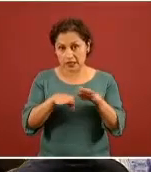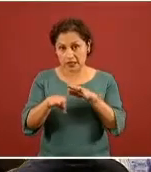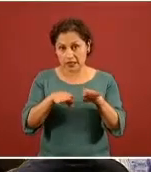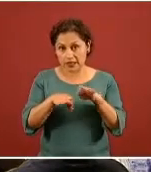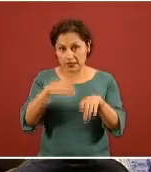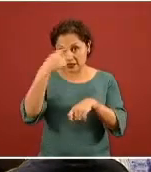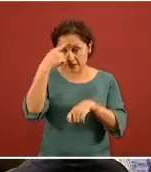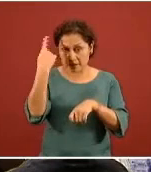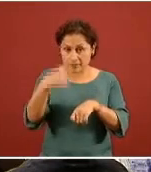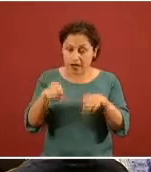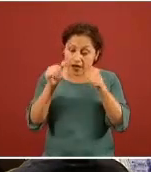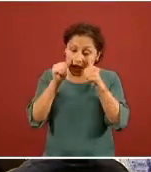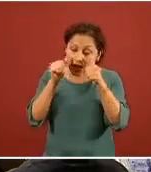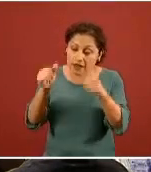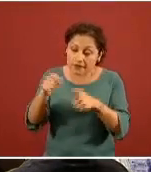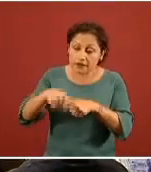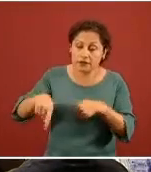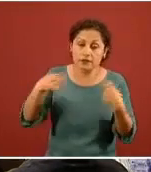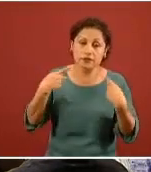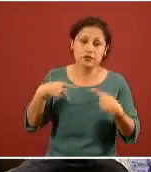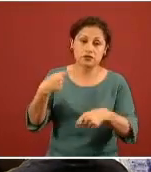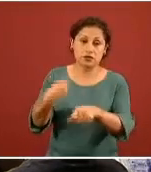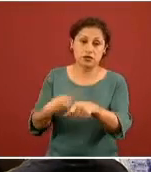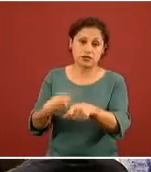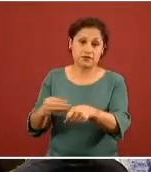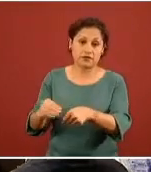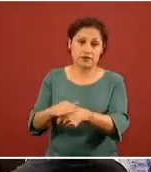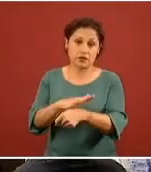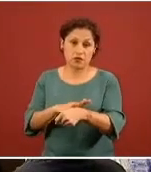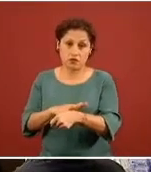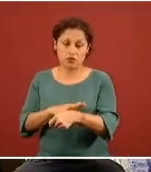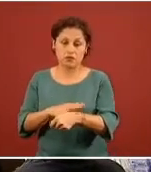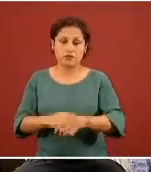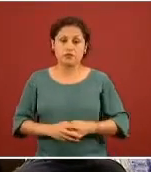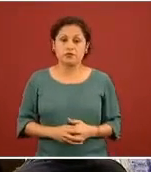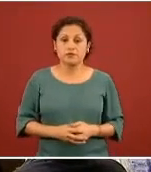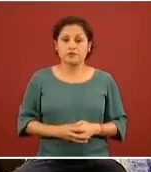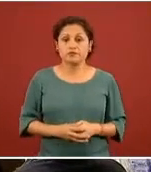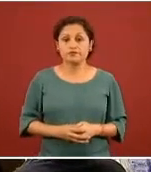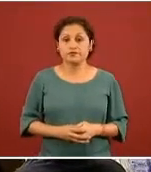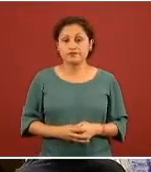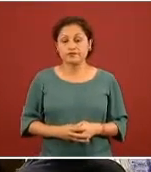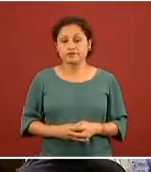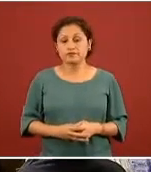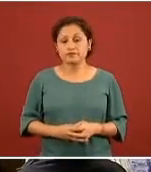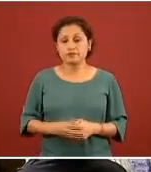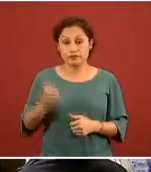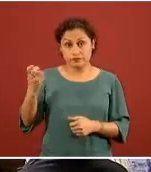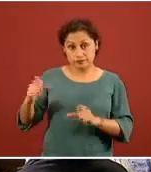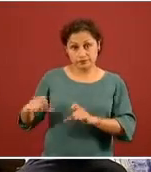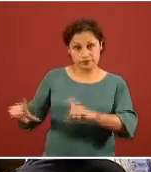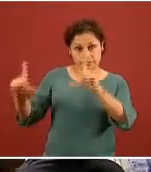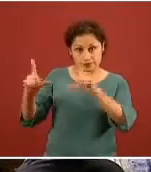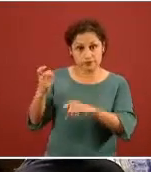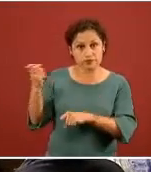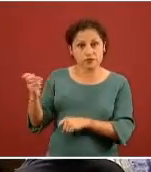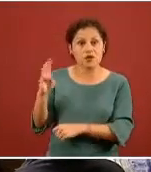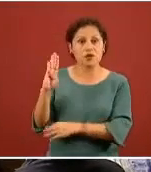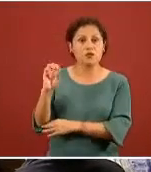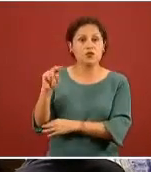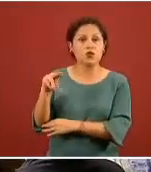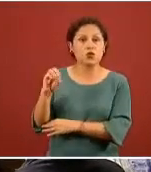tratamiento de los pacientes, en el cuidado de los pacientes. Si podemos pasar la siguiente, por favor. Este es un bono que significa